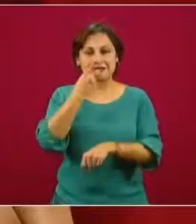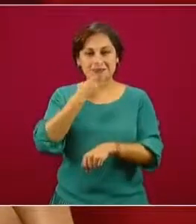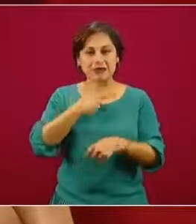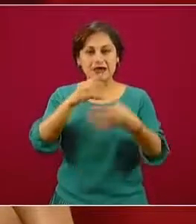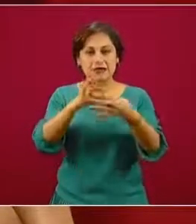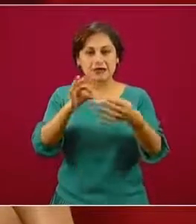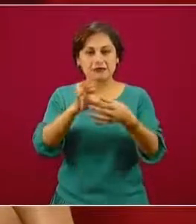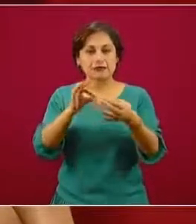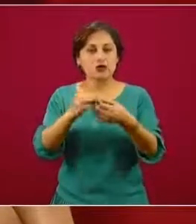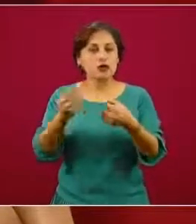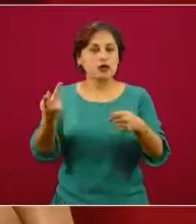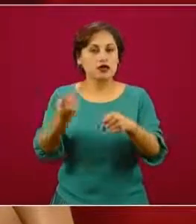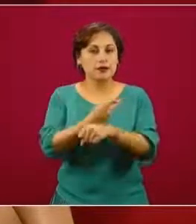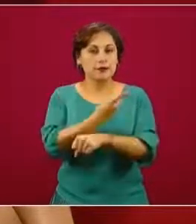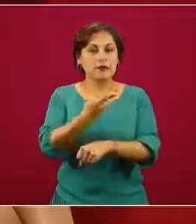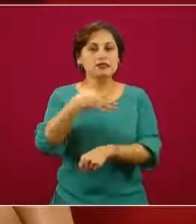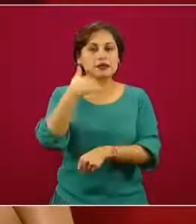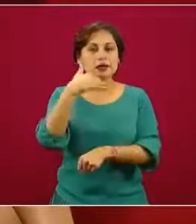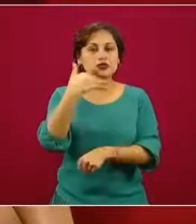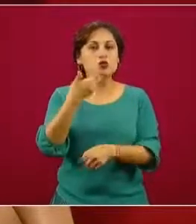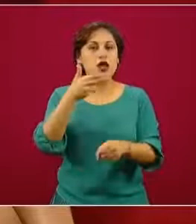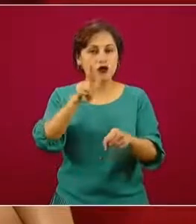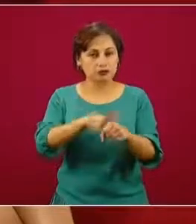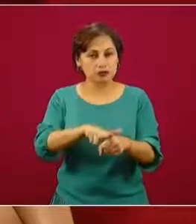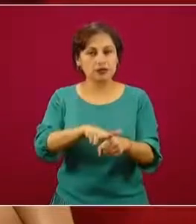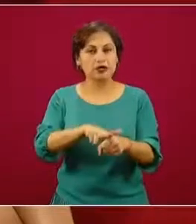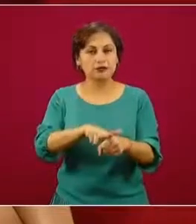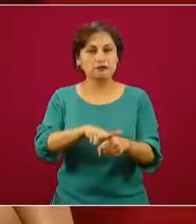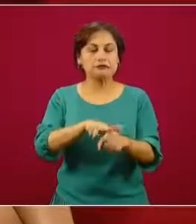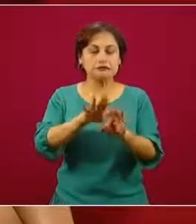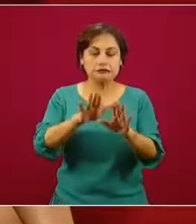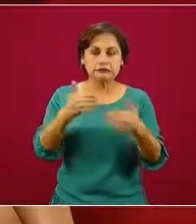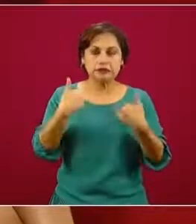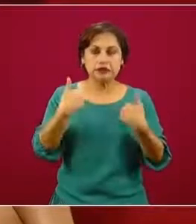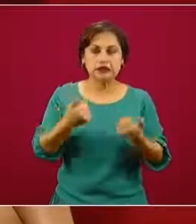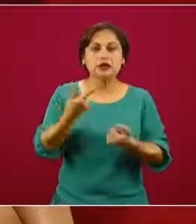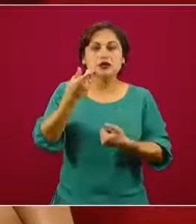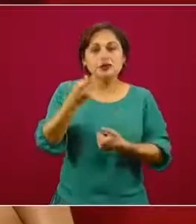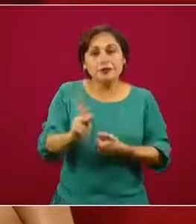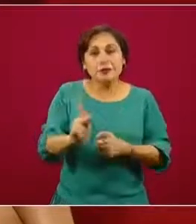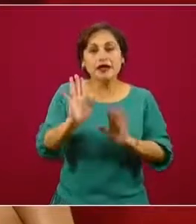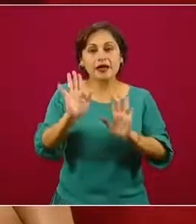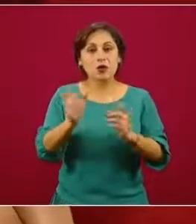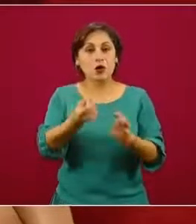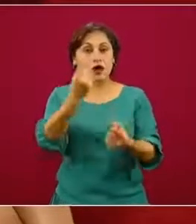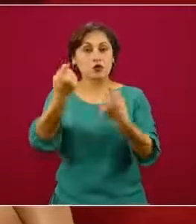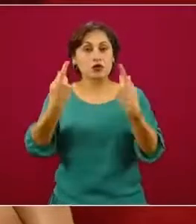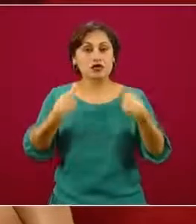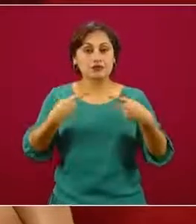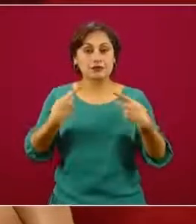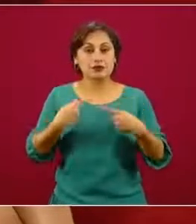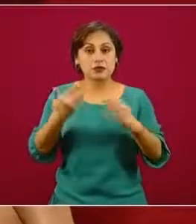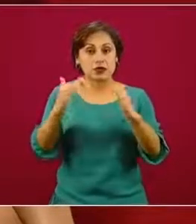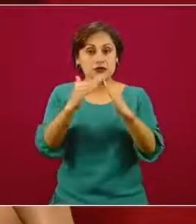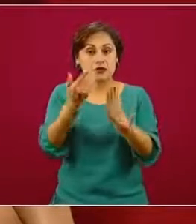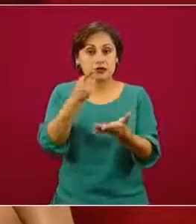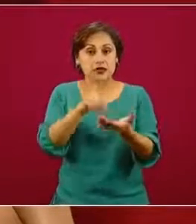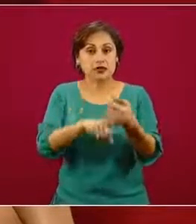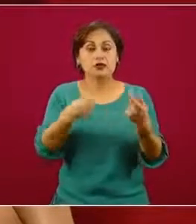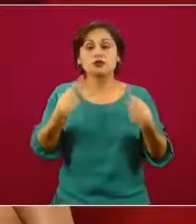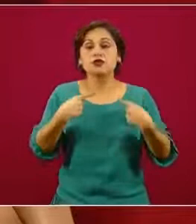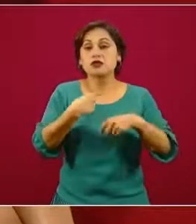para hospitales. En el caso de las personas que tienen enfermas de COVID en casa, si es necesario hacer algún